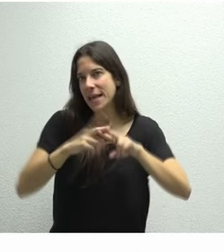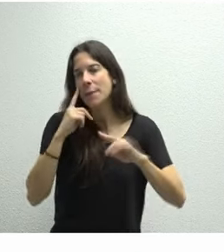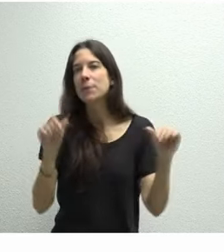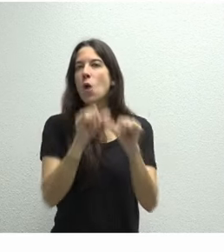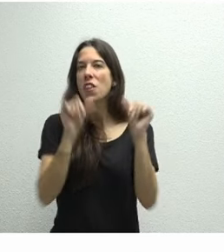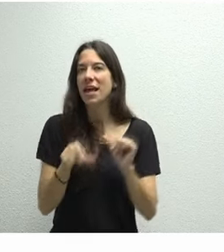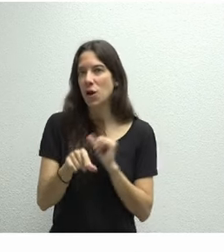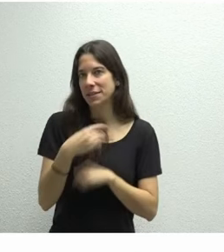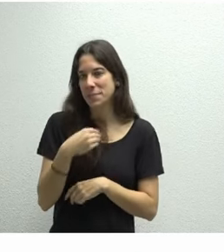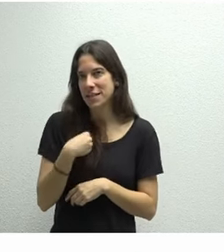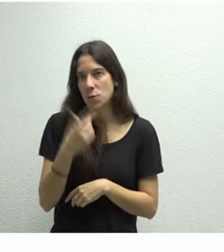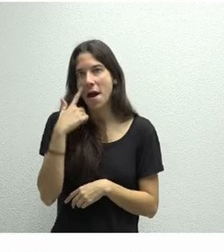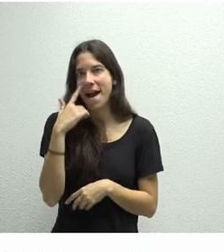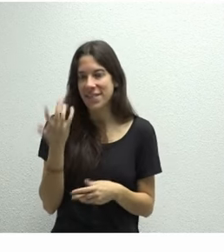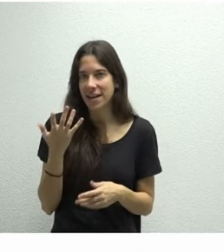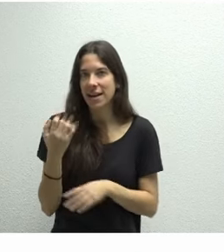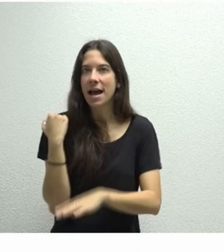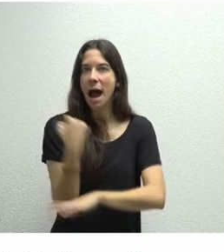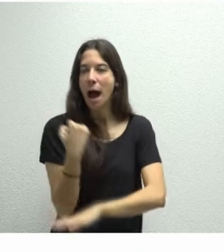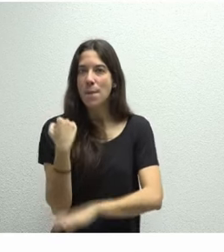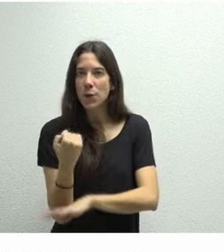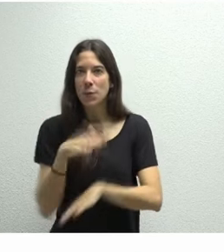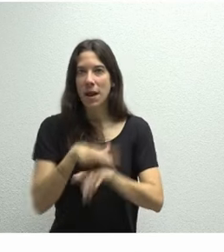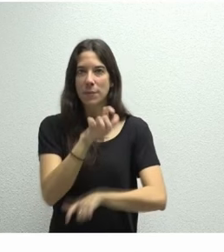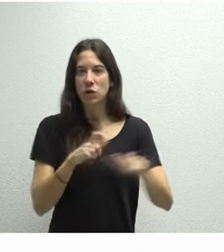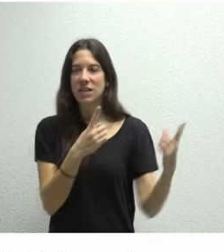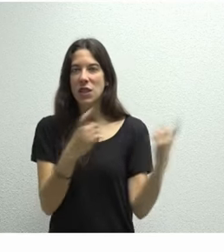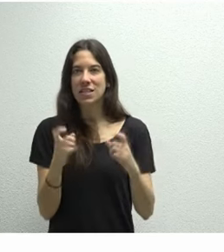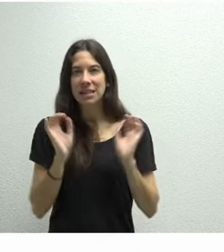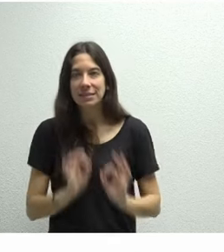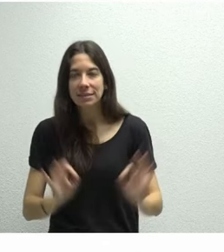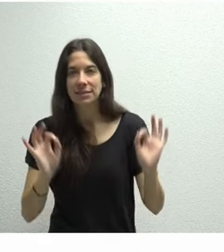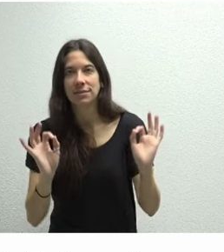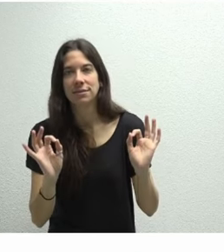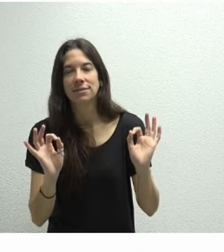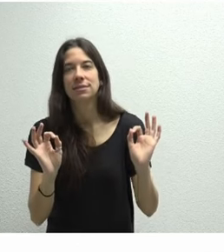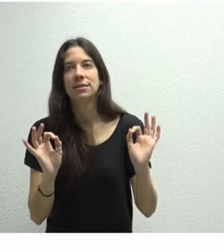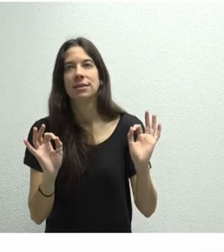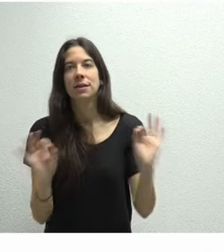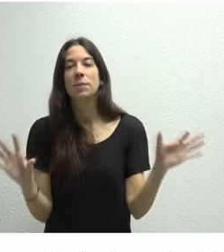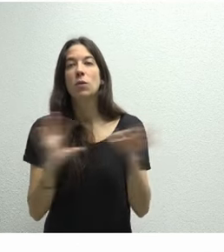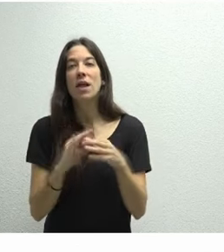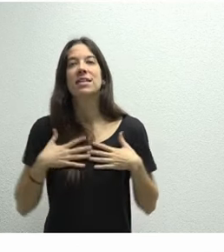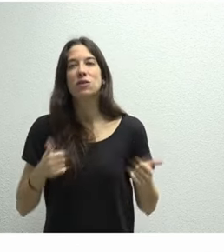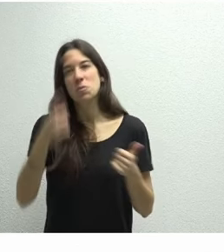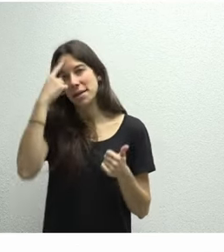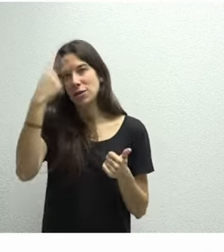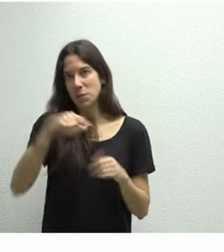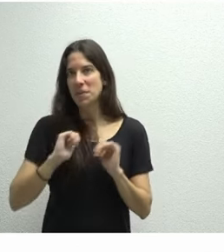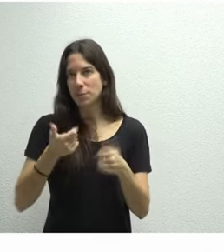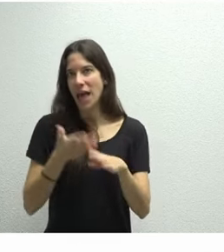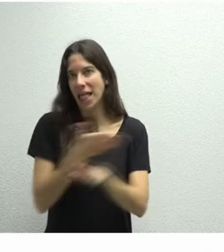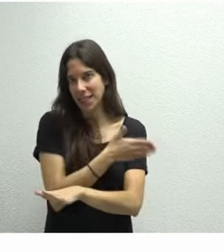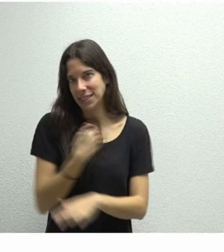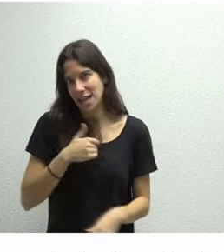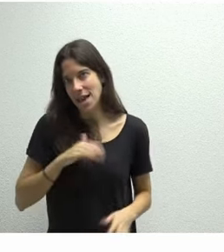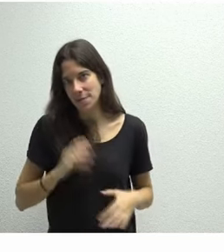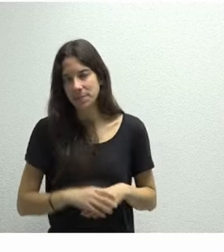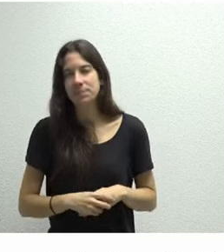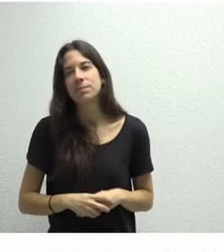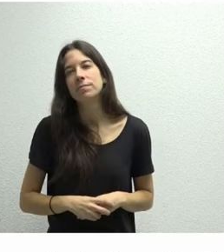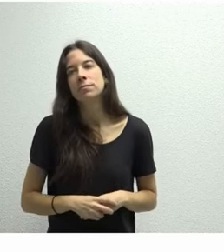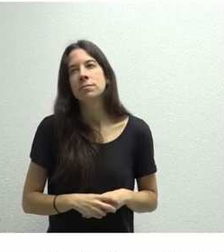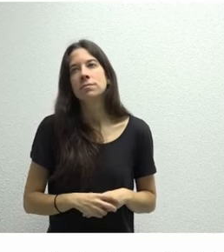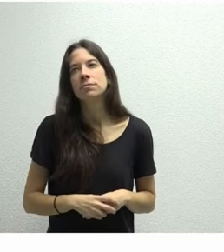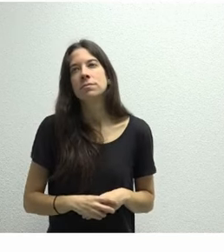de digamos de de apoyos a personas con necesidades e vinculadas a la Salud Mental no Y él decía Bueno lo que se